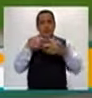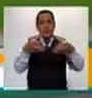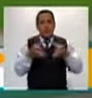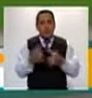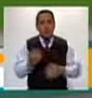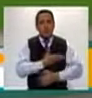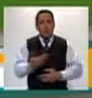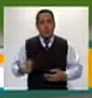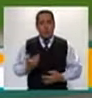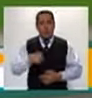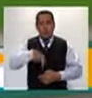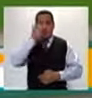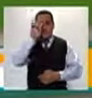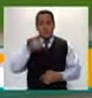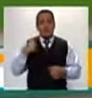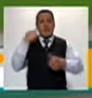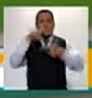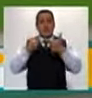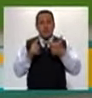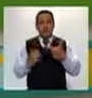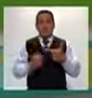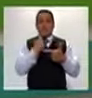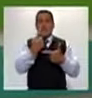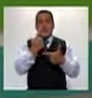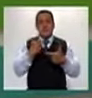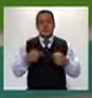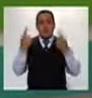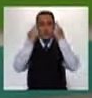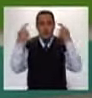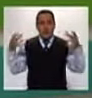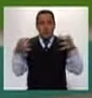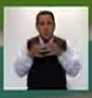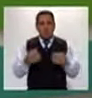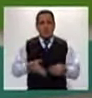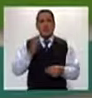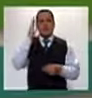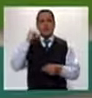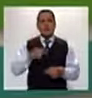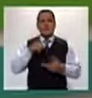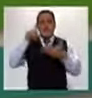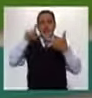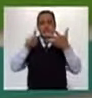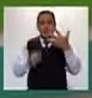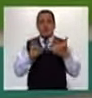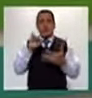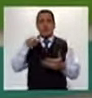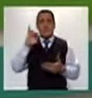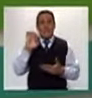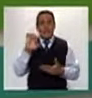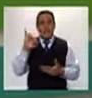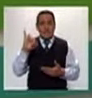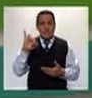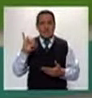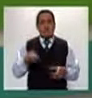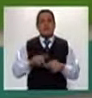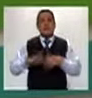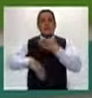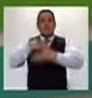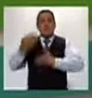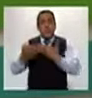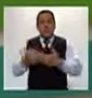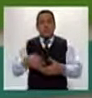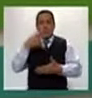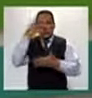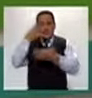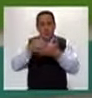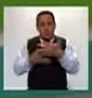del estado peruano la segunda es en concreto la aplicación del censo por el inei y luego en seguida va a ver